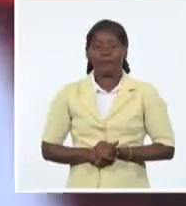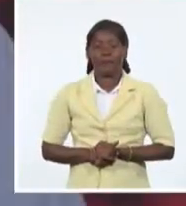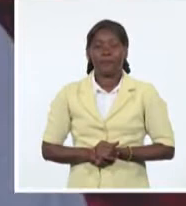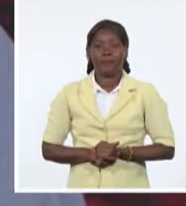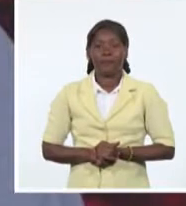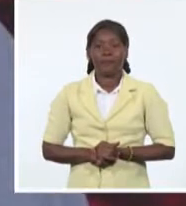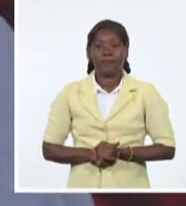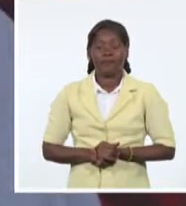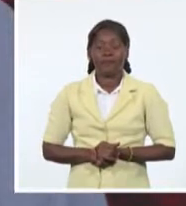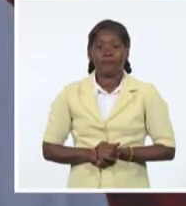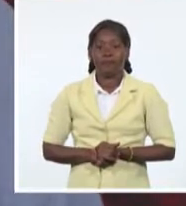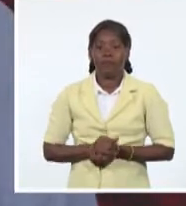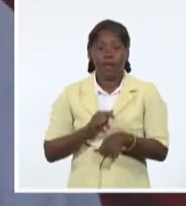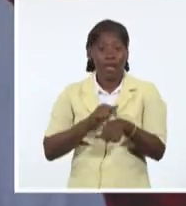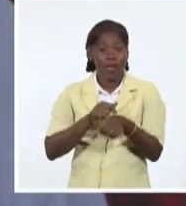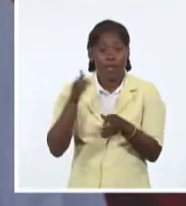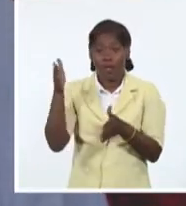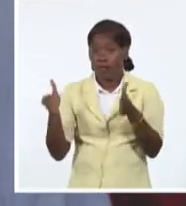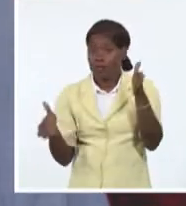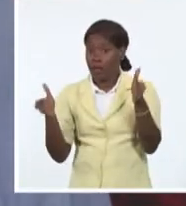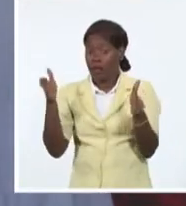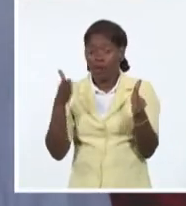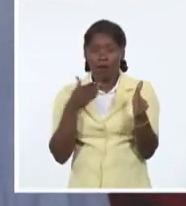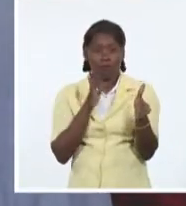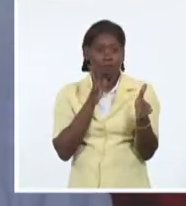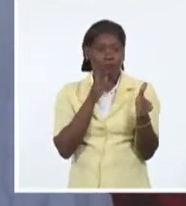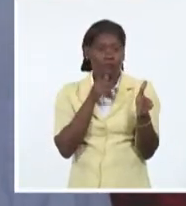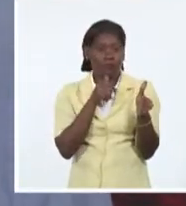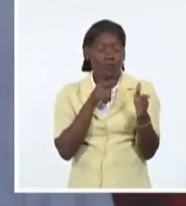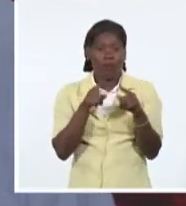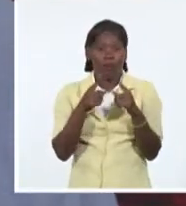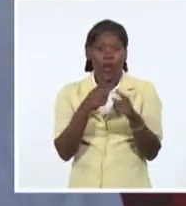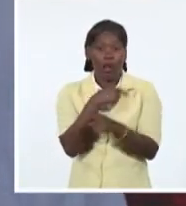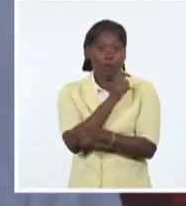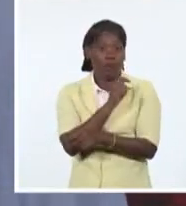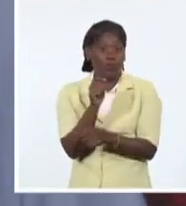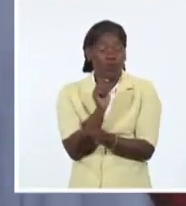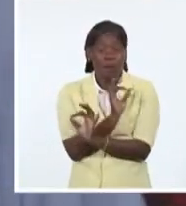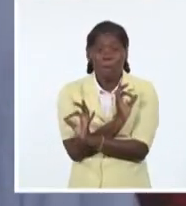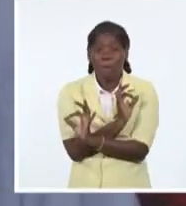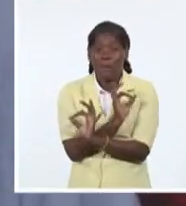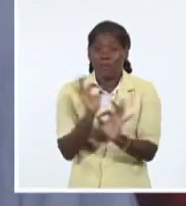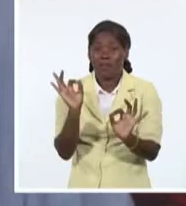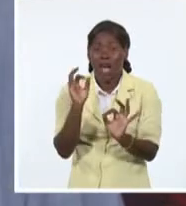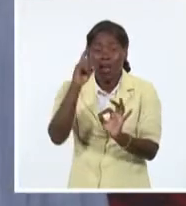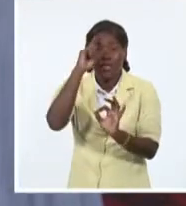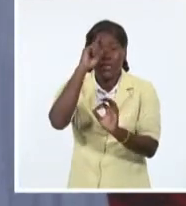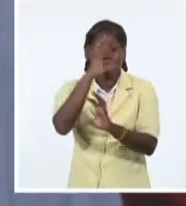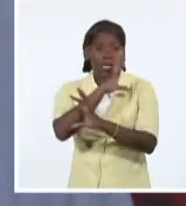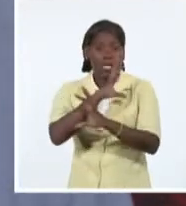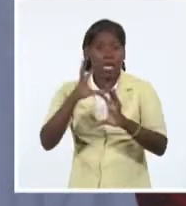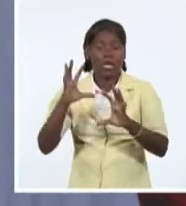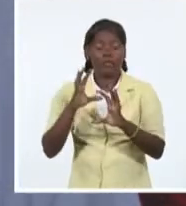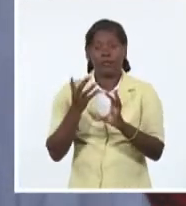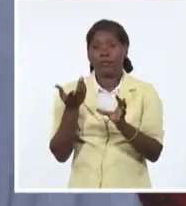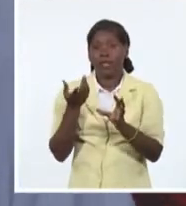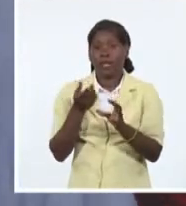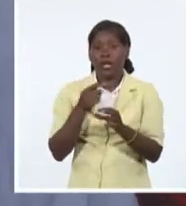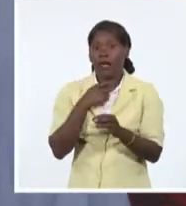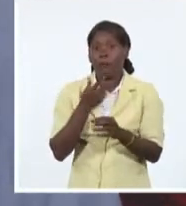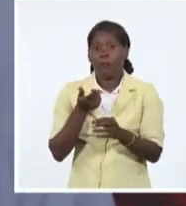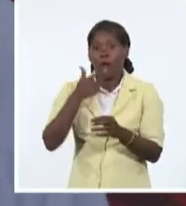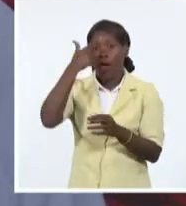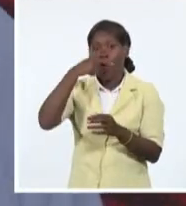una época muy linda un profesor de primerísimos un nivel como era Antonia ayrín